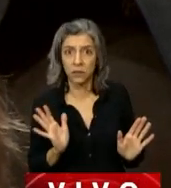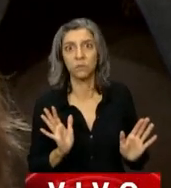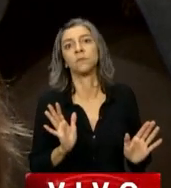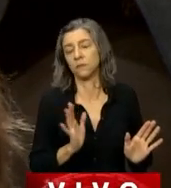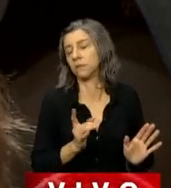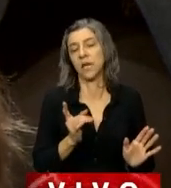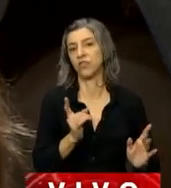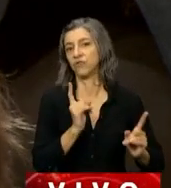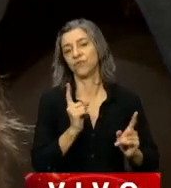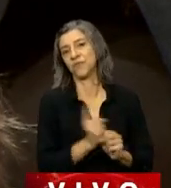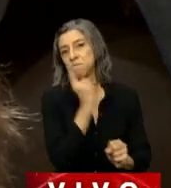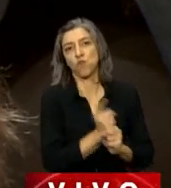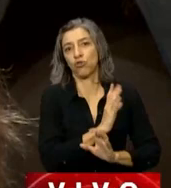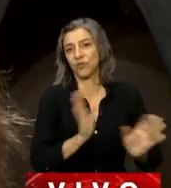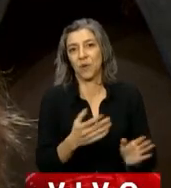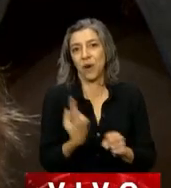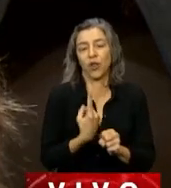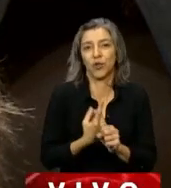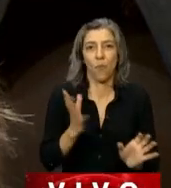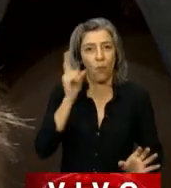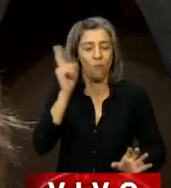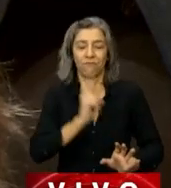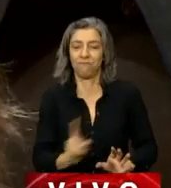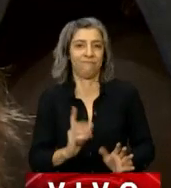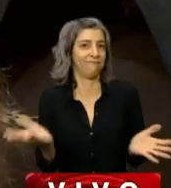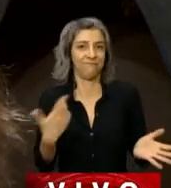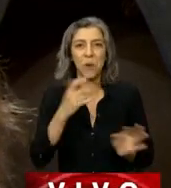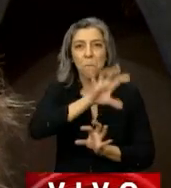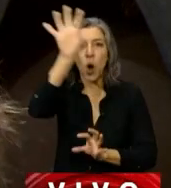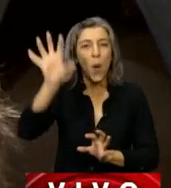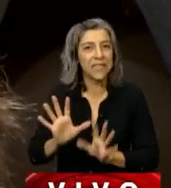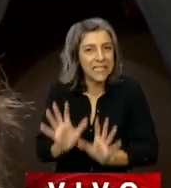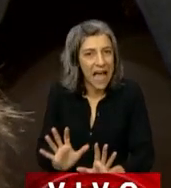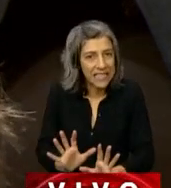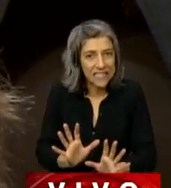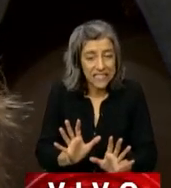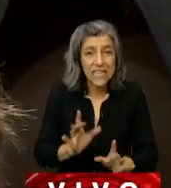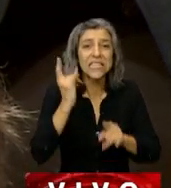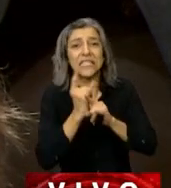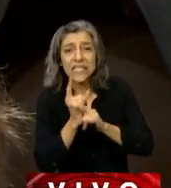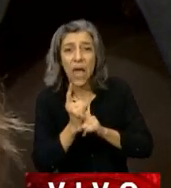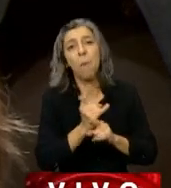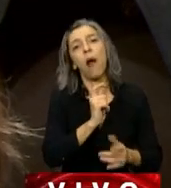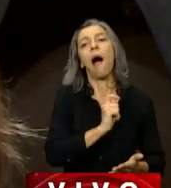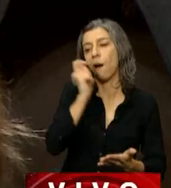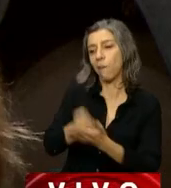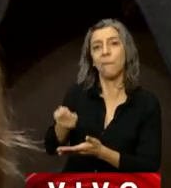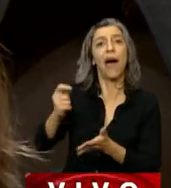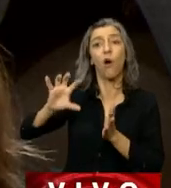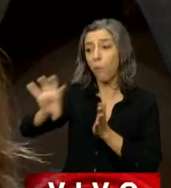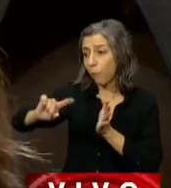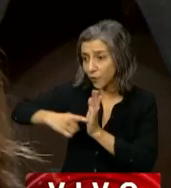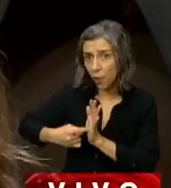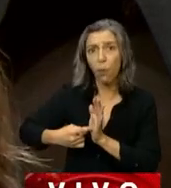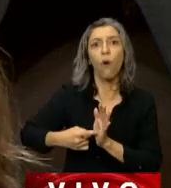el trato que tiene la Nación con las provincias. ¿Cómo puede ser que cuando hay que pagarle deuda a la provincia de Buenos Aires hay dinero